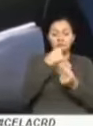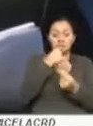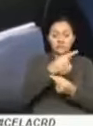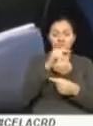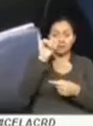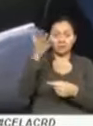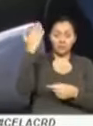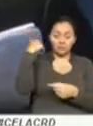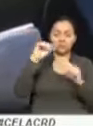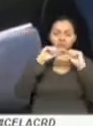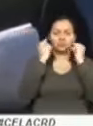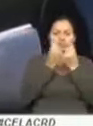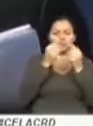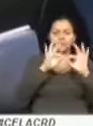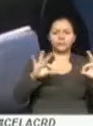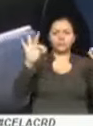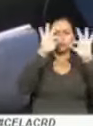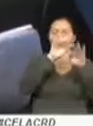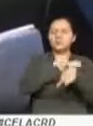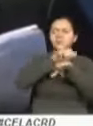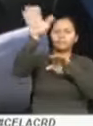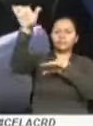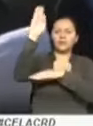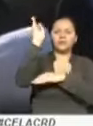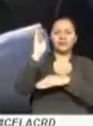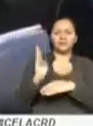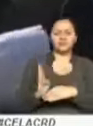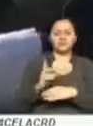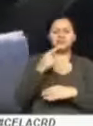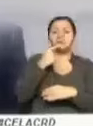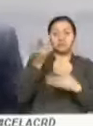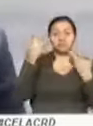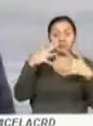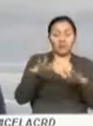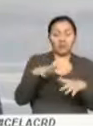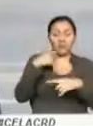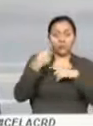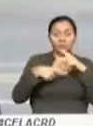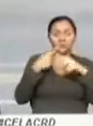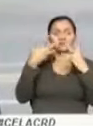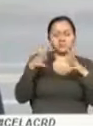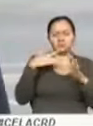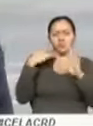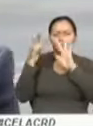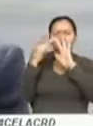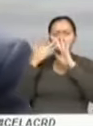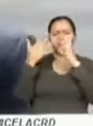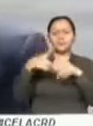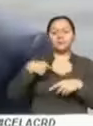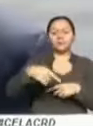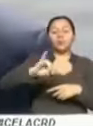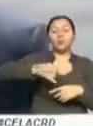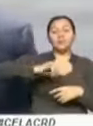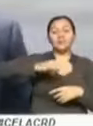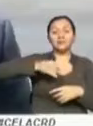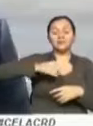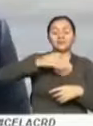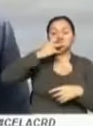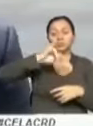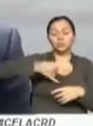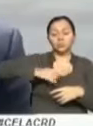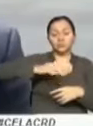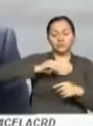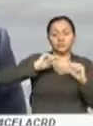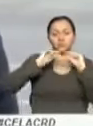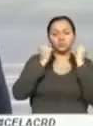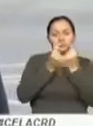algunas respuestas sobre la documentación que existe. ¿Qué más hay, por favor? Ya tenemos citas, tenemos contactos y me parece que el día jueves parte de la